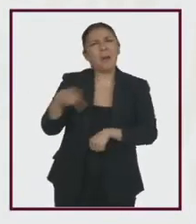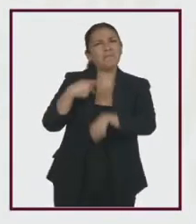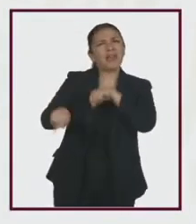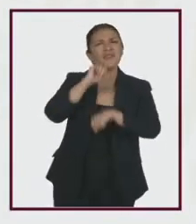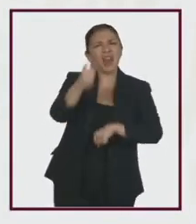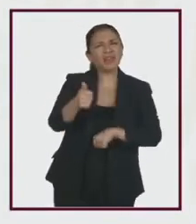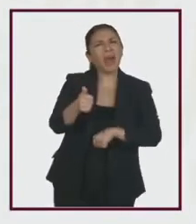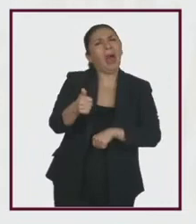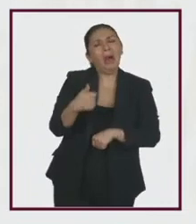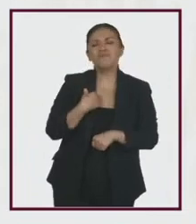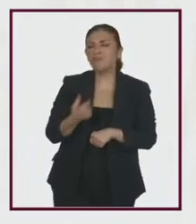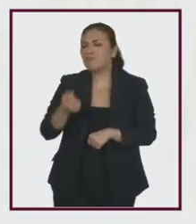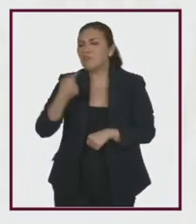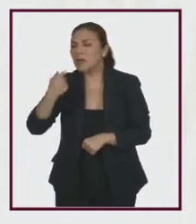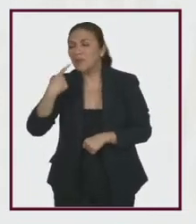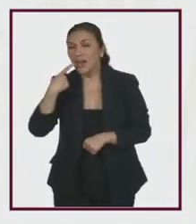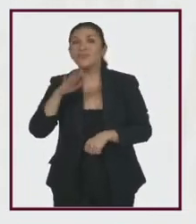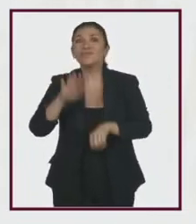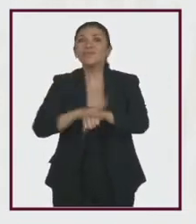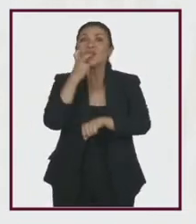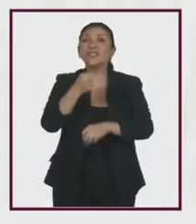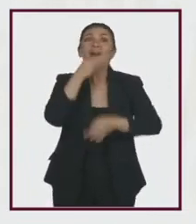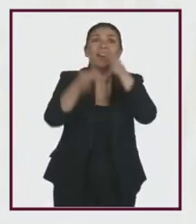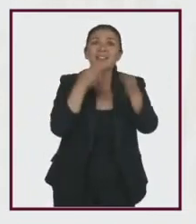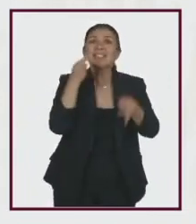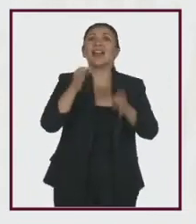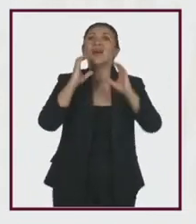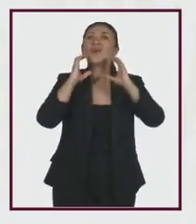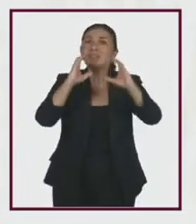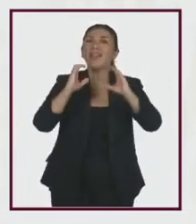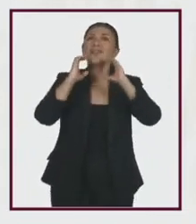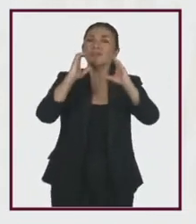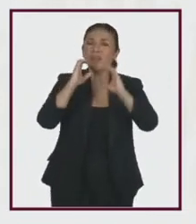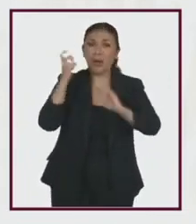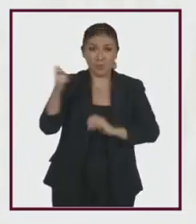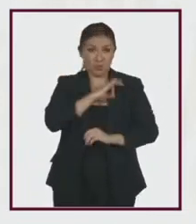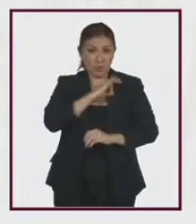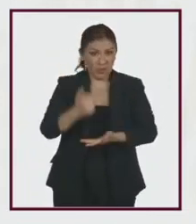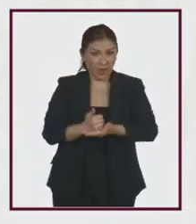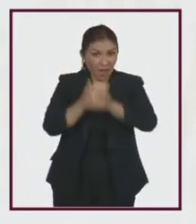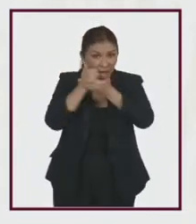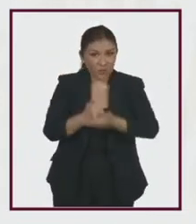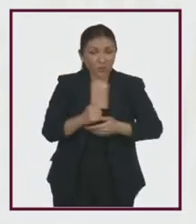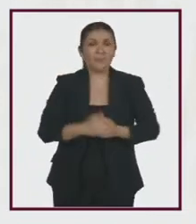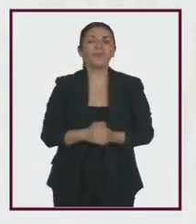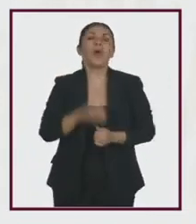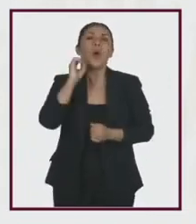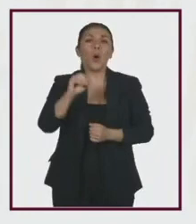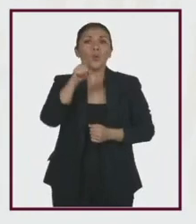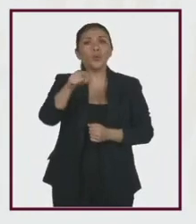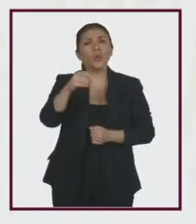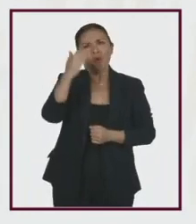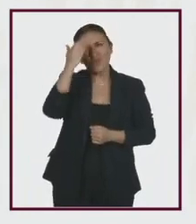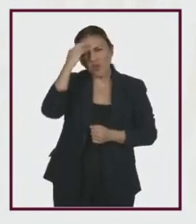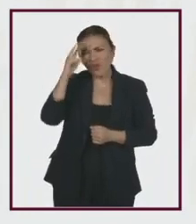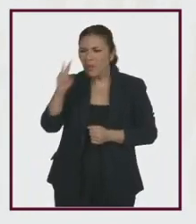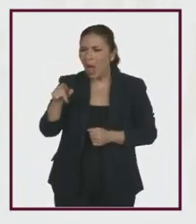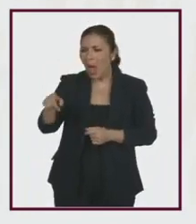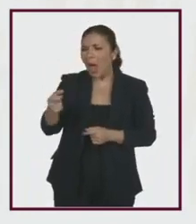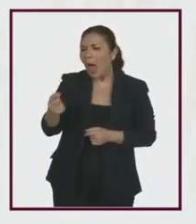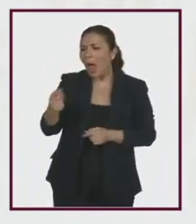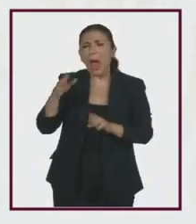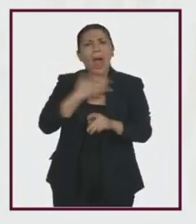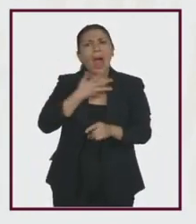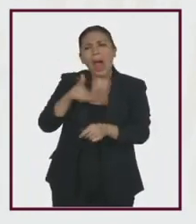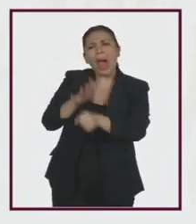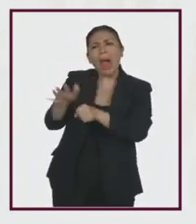eso estas campañas que informan acerca de los riesgos pueden tener un efecto. Tener acceso a la sustancia, entre más fácil pueda yo conseguirla, pues es más